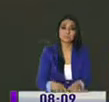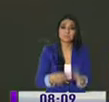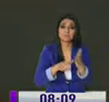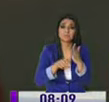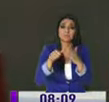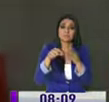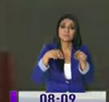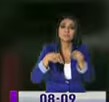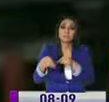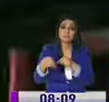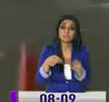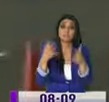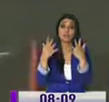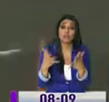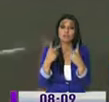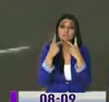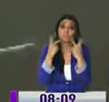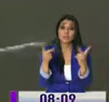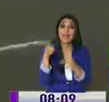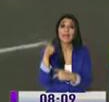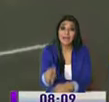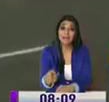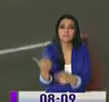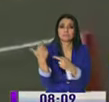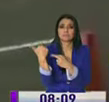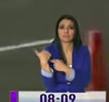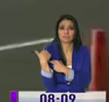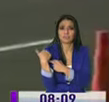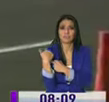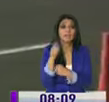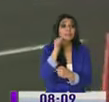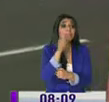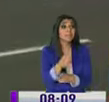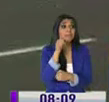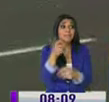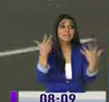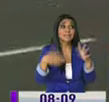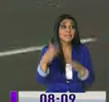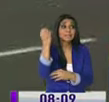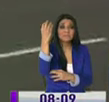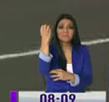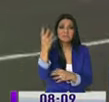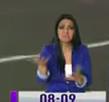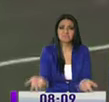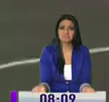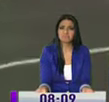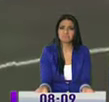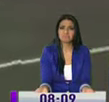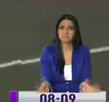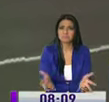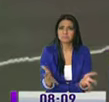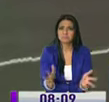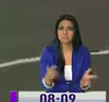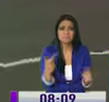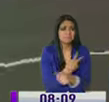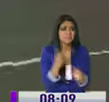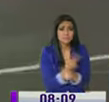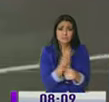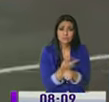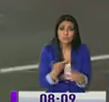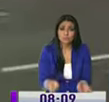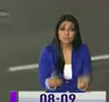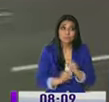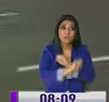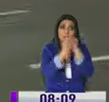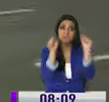y obras públicas quedó en poner al día siguiente el semáforo y aquí no tenemos nada esto es muy peligrosos en las